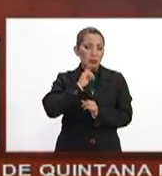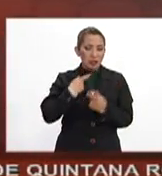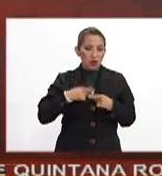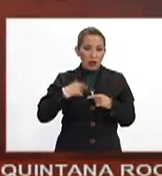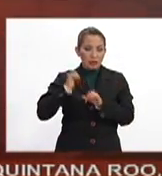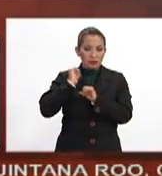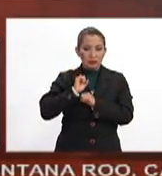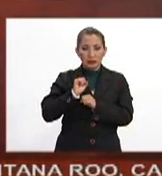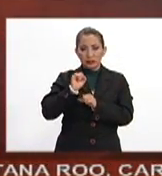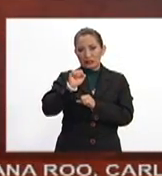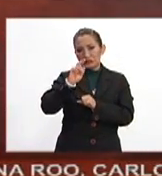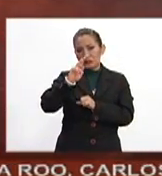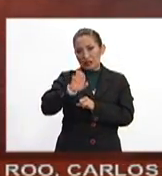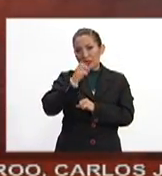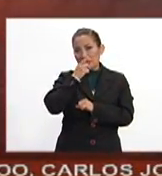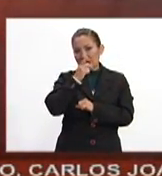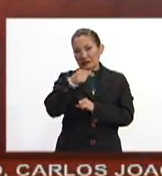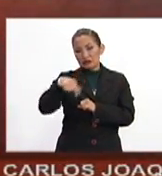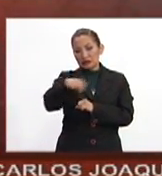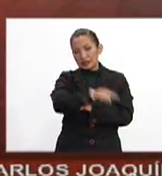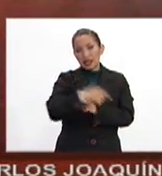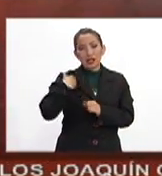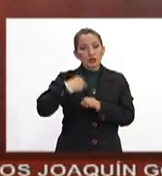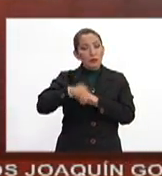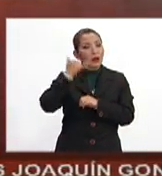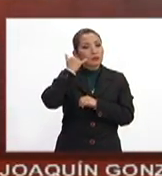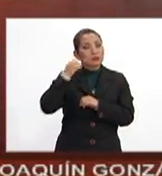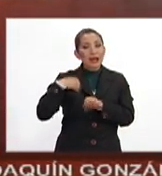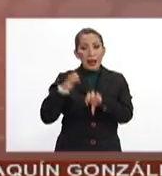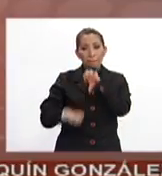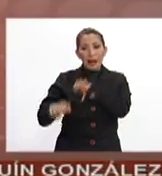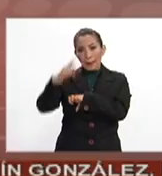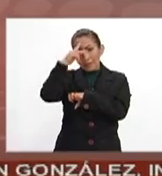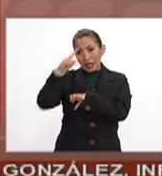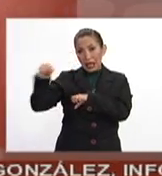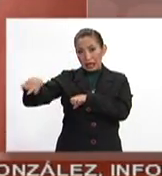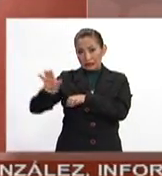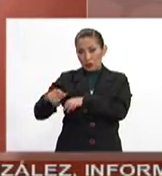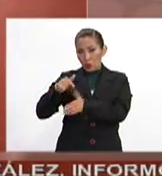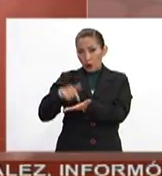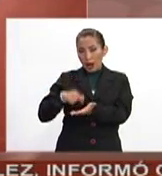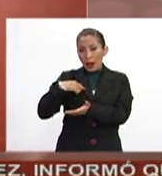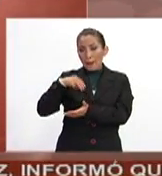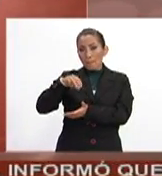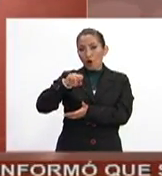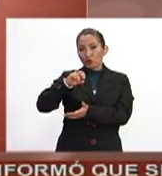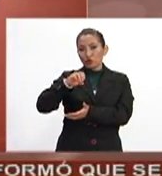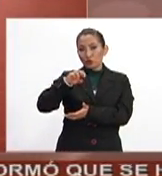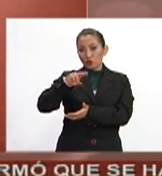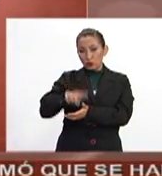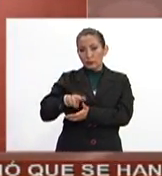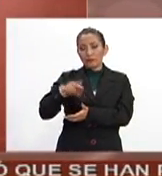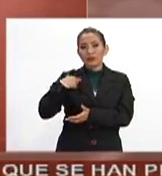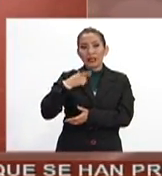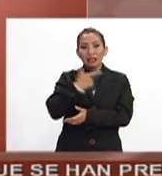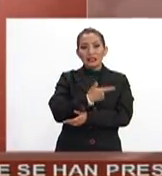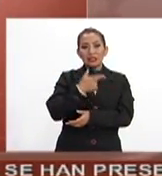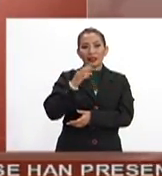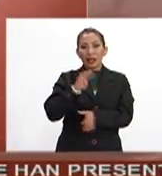los atentados y puso a disposición el número telefónico de la Embajada Mexicana en Moscú. El número es el siguiente,